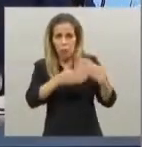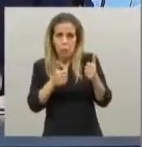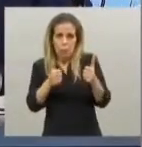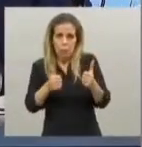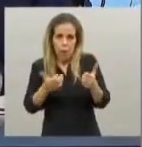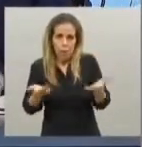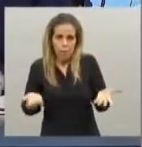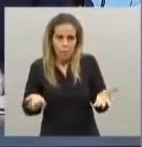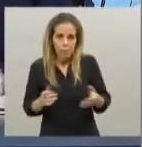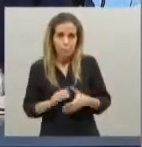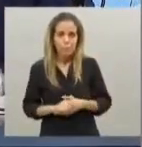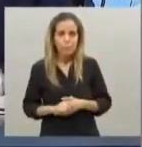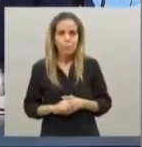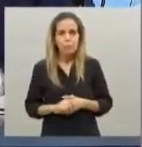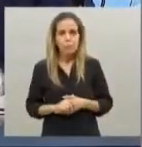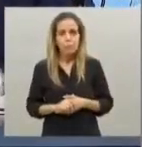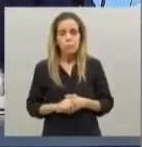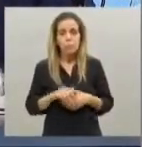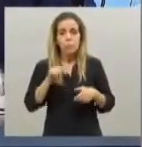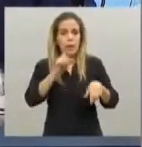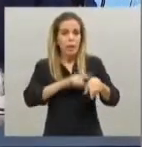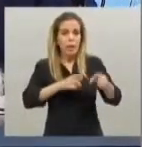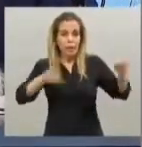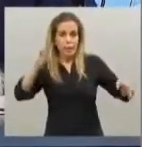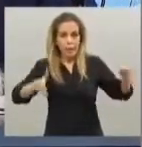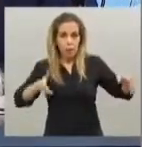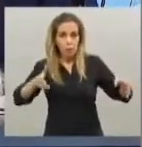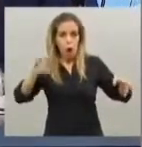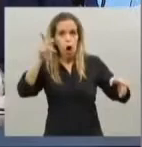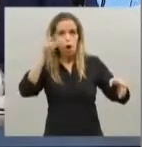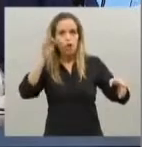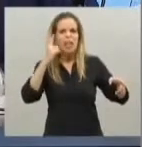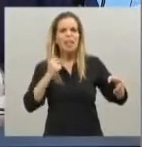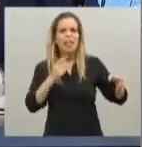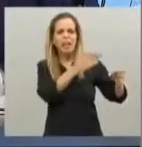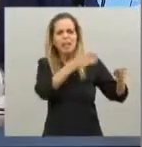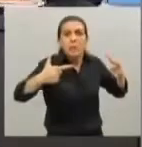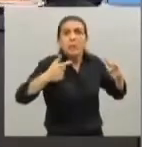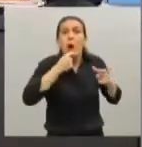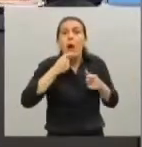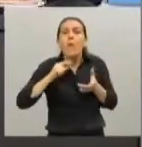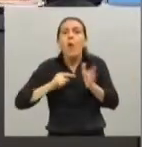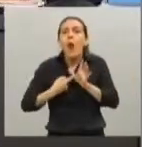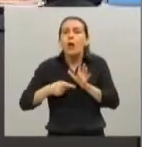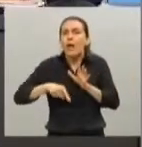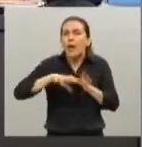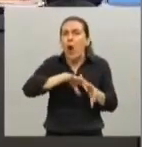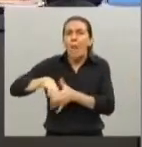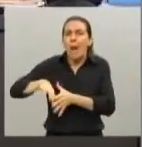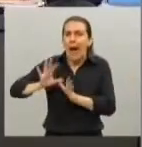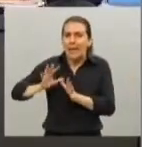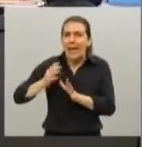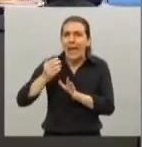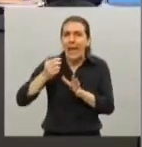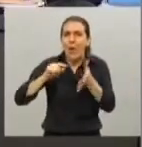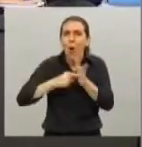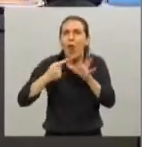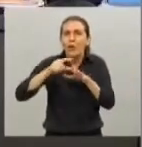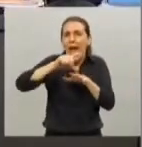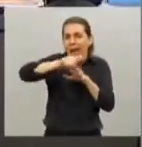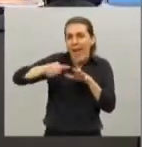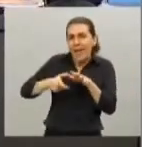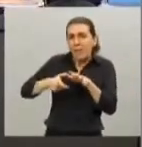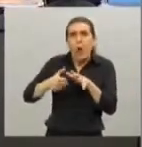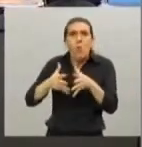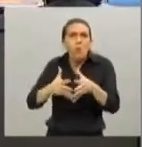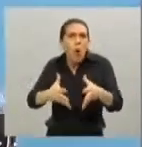que hacer el presidente, que satisfaga a todos. Digo, desde lo cultural, si uno analiza, en el campo sanitario, por ejemplo, se